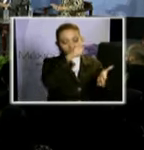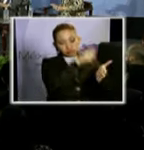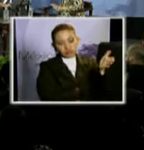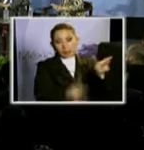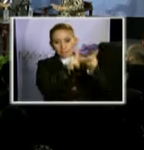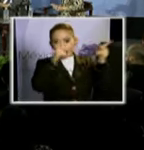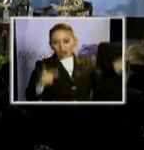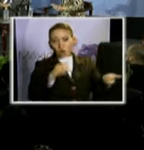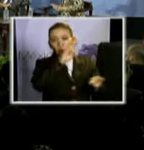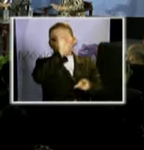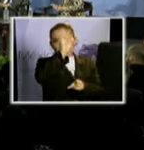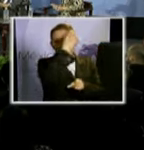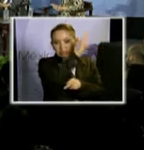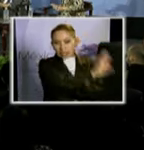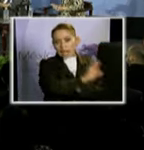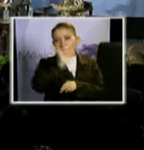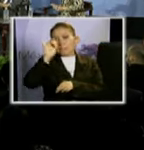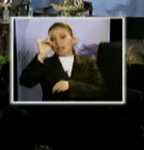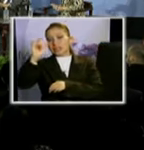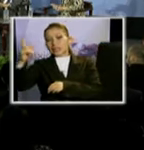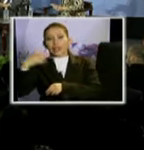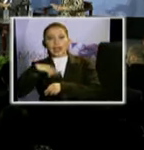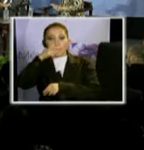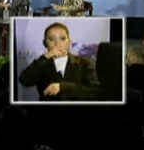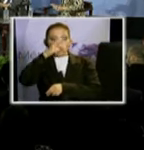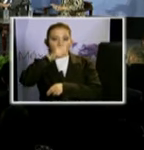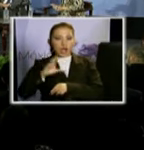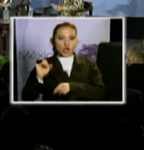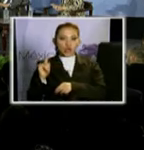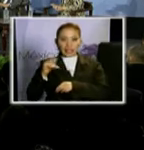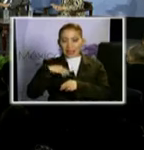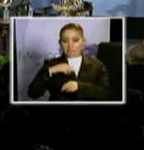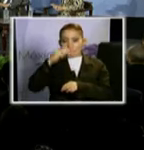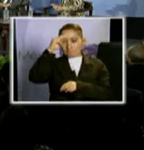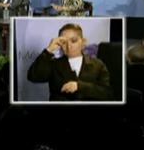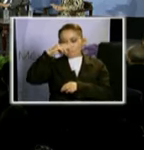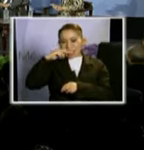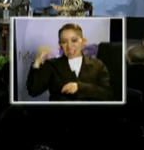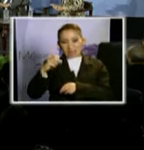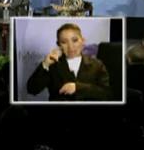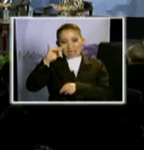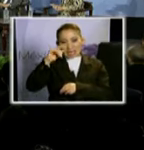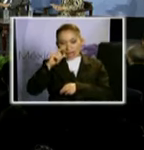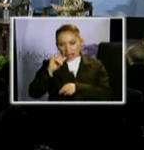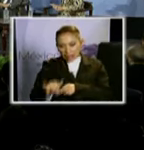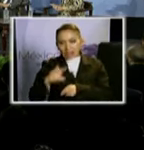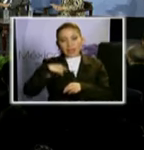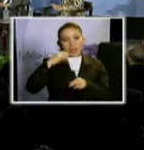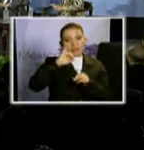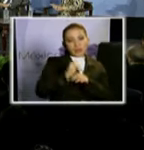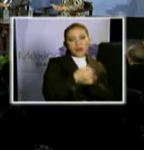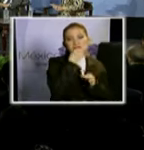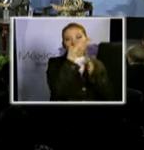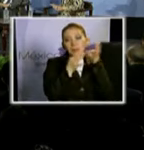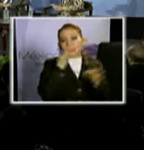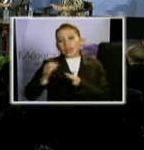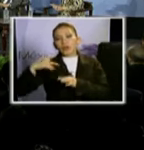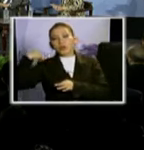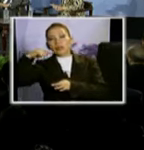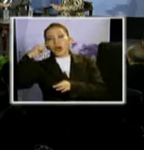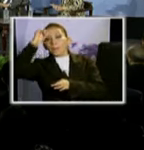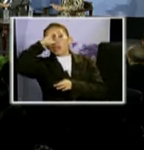columna en los periódicos El Universal, El Imparcial de Hermosillo, La Crónica de Mexicali, La Frontera de Tijuana, El Informador de Guadalajara,